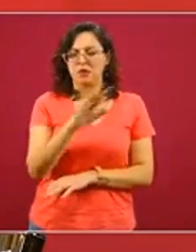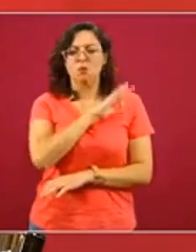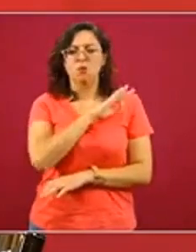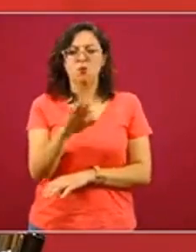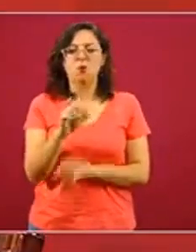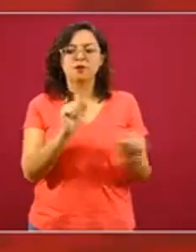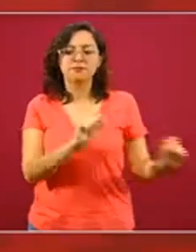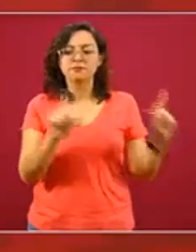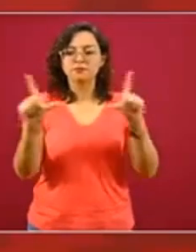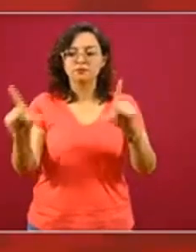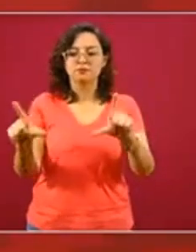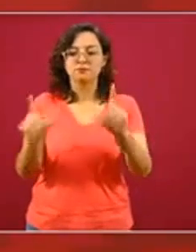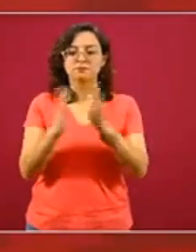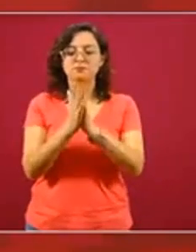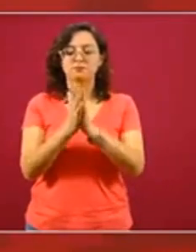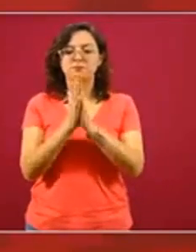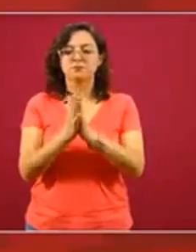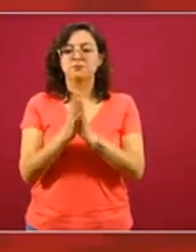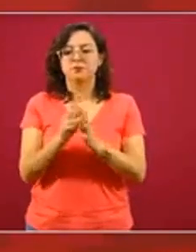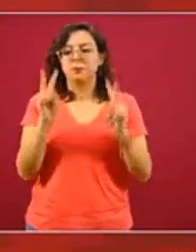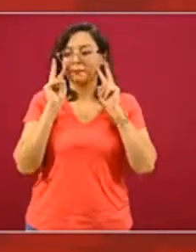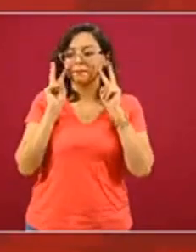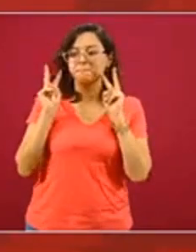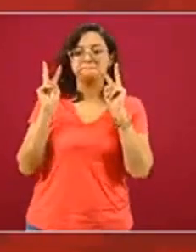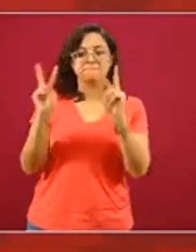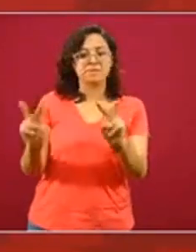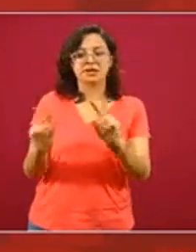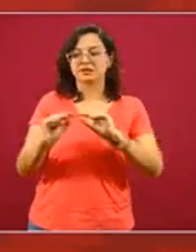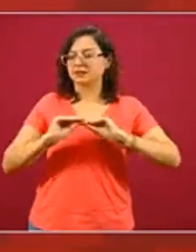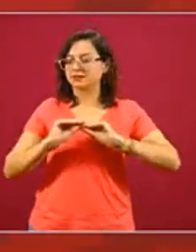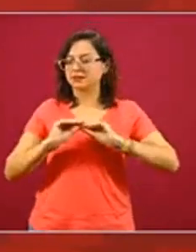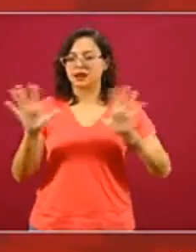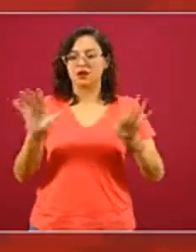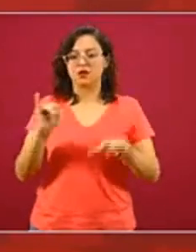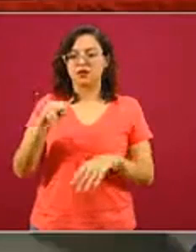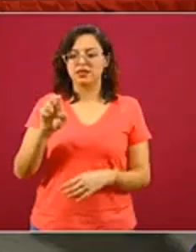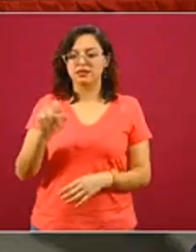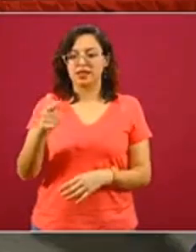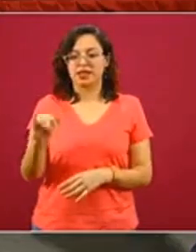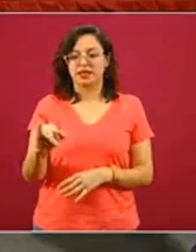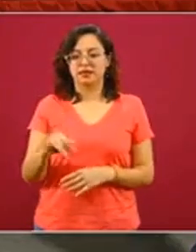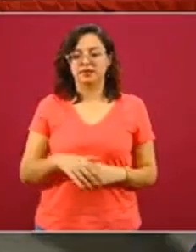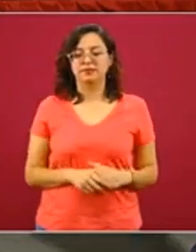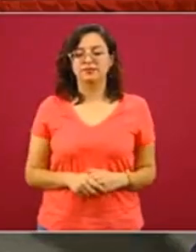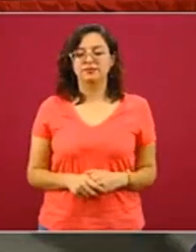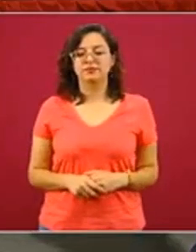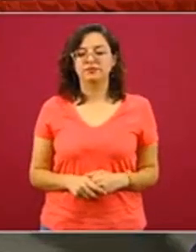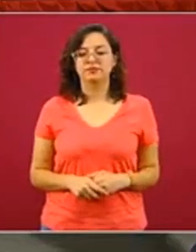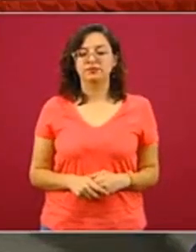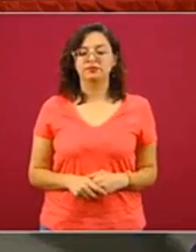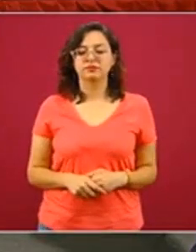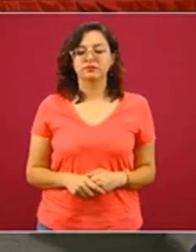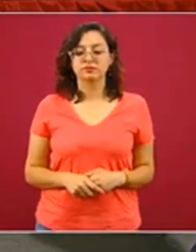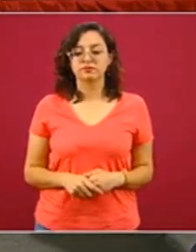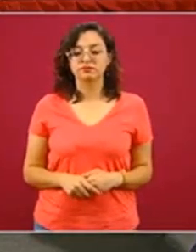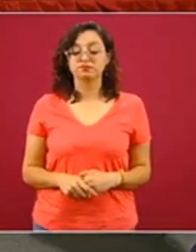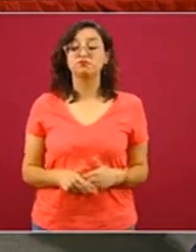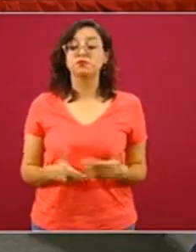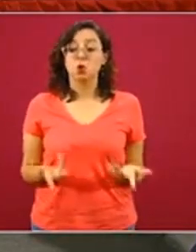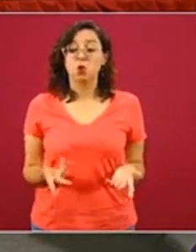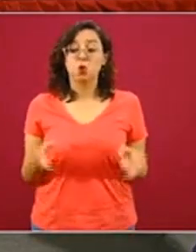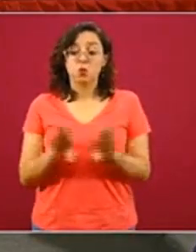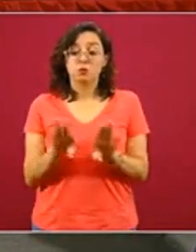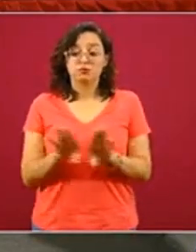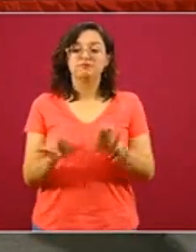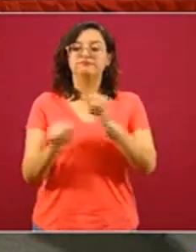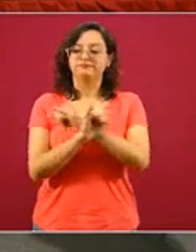rápidamente, por favor, porque se ve justo en la página principal de INEGI. Y es un ejemplo del buen uso de la